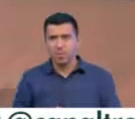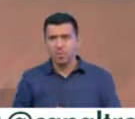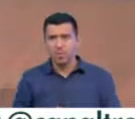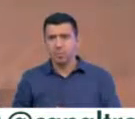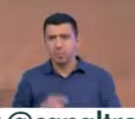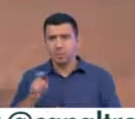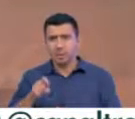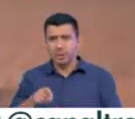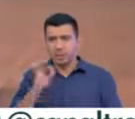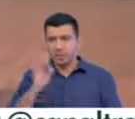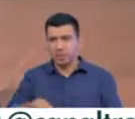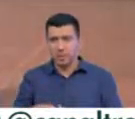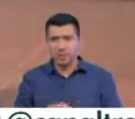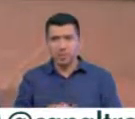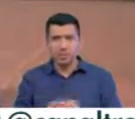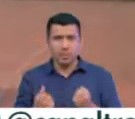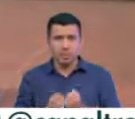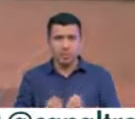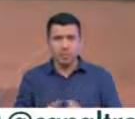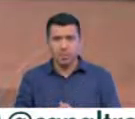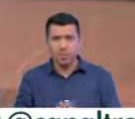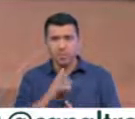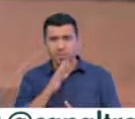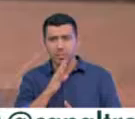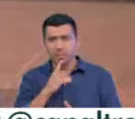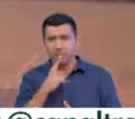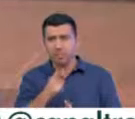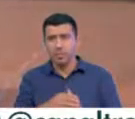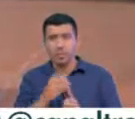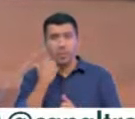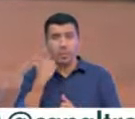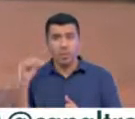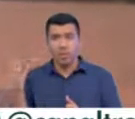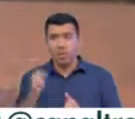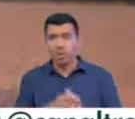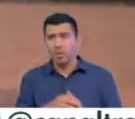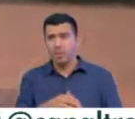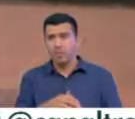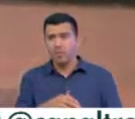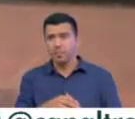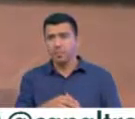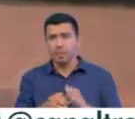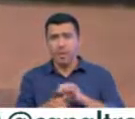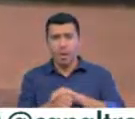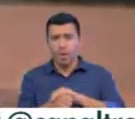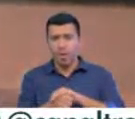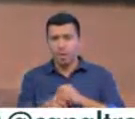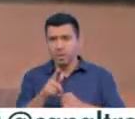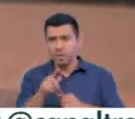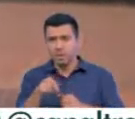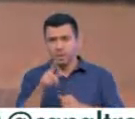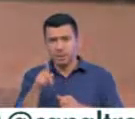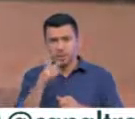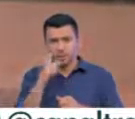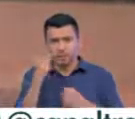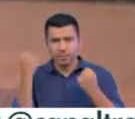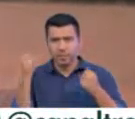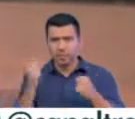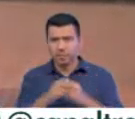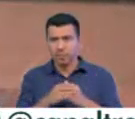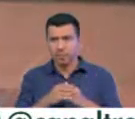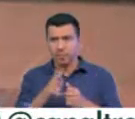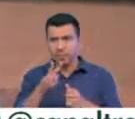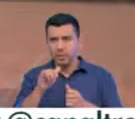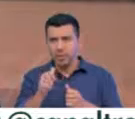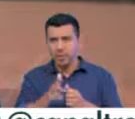Bueno, el tema de la inseguridad, no solamente en la vía Caña Guachica, sino en todas las vías del departamento, es bastante preocupante. Ya en la vía,